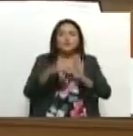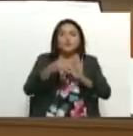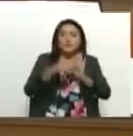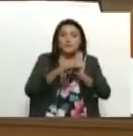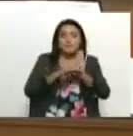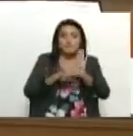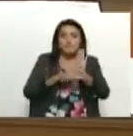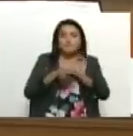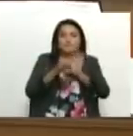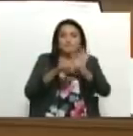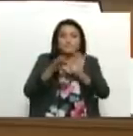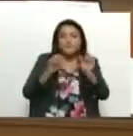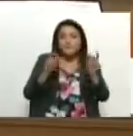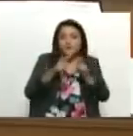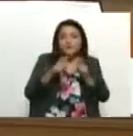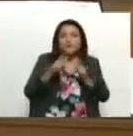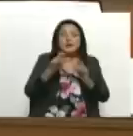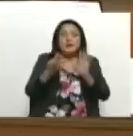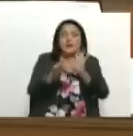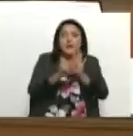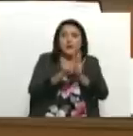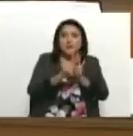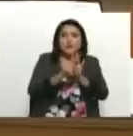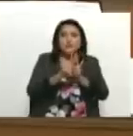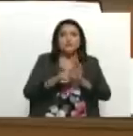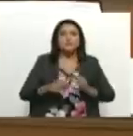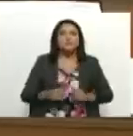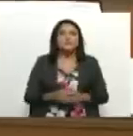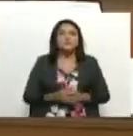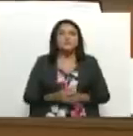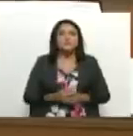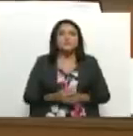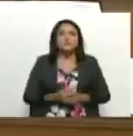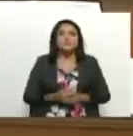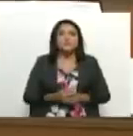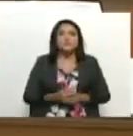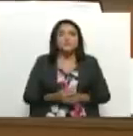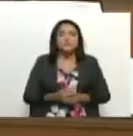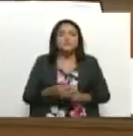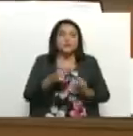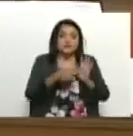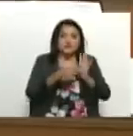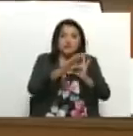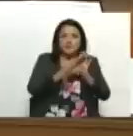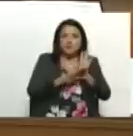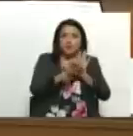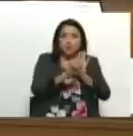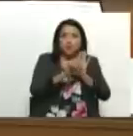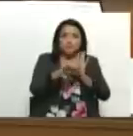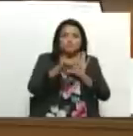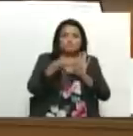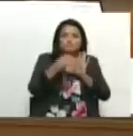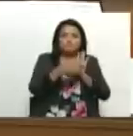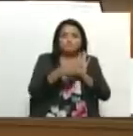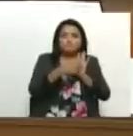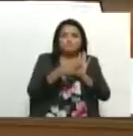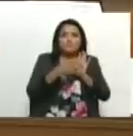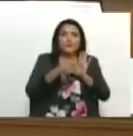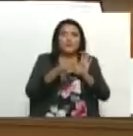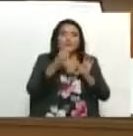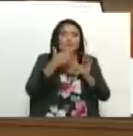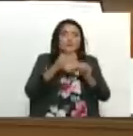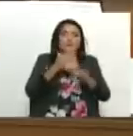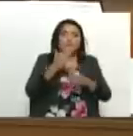la determinación de los bienes que son susceptibles de extinción de dominio. Destaca en este capítulo la incorporación del principio de